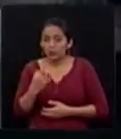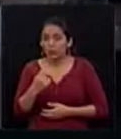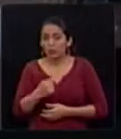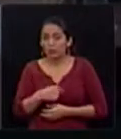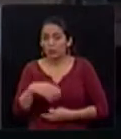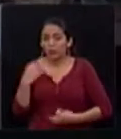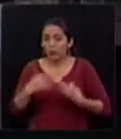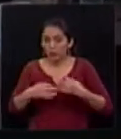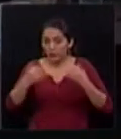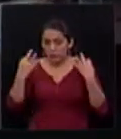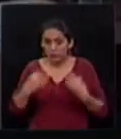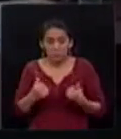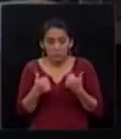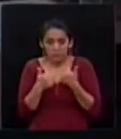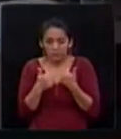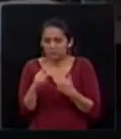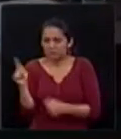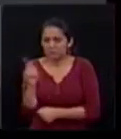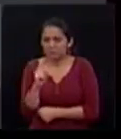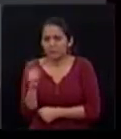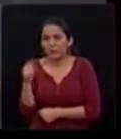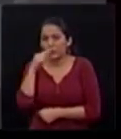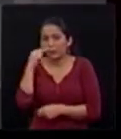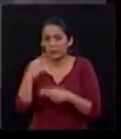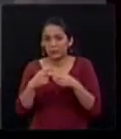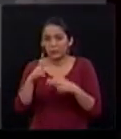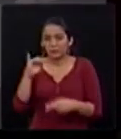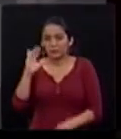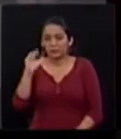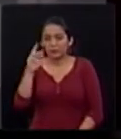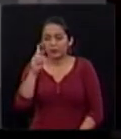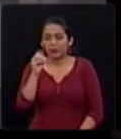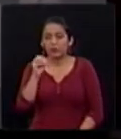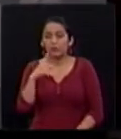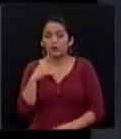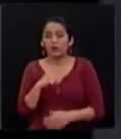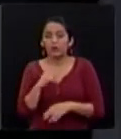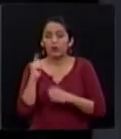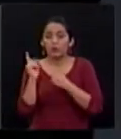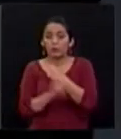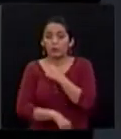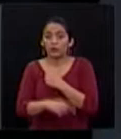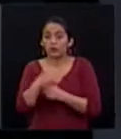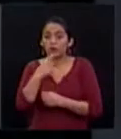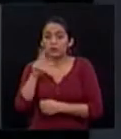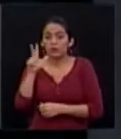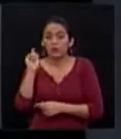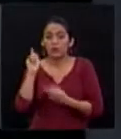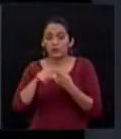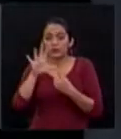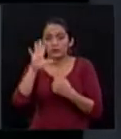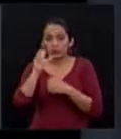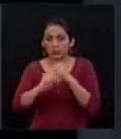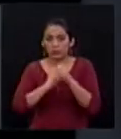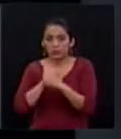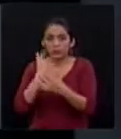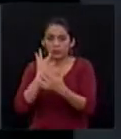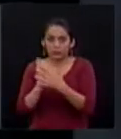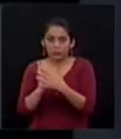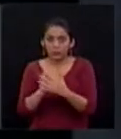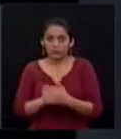otros detenidos, cuya sanción según el Código Penal es de 3 a 5 años de prisión. Clarísimo el lavado de activos. Una